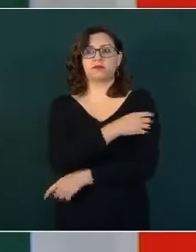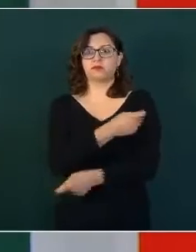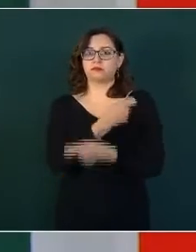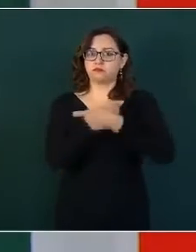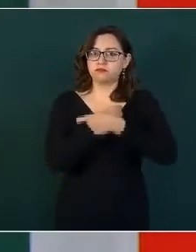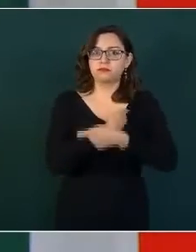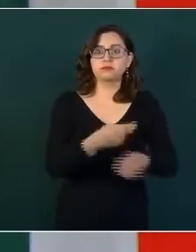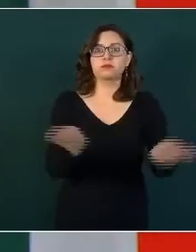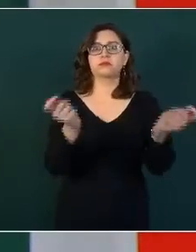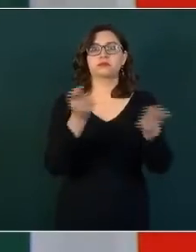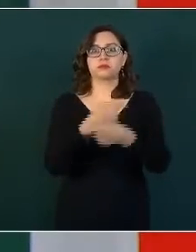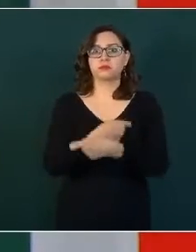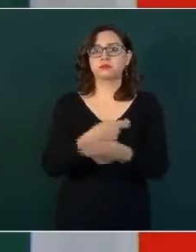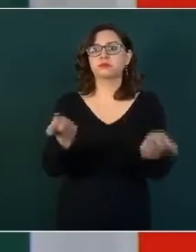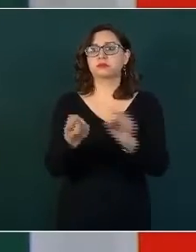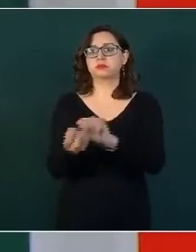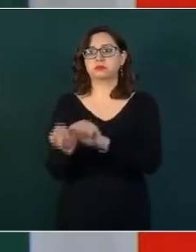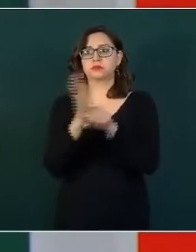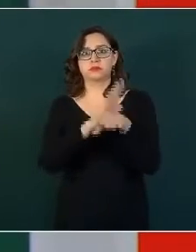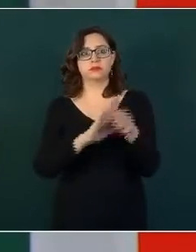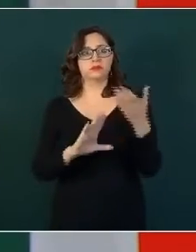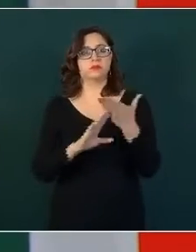contra el COVID.